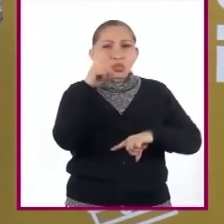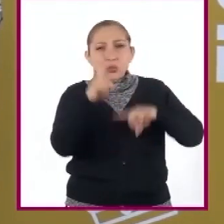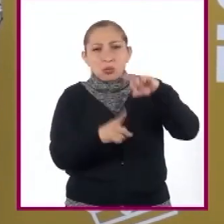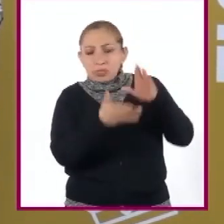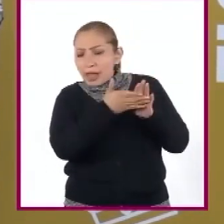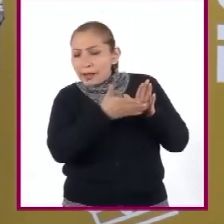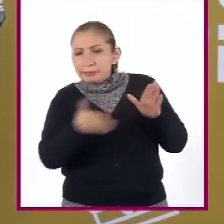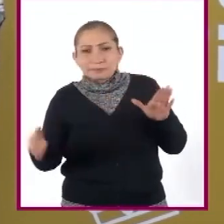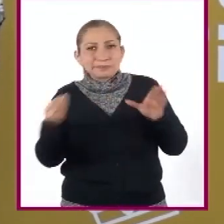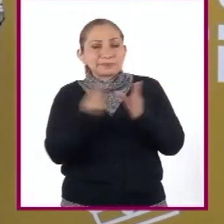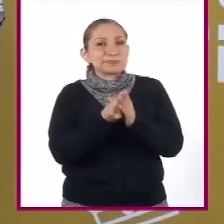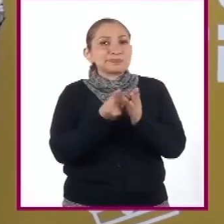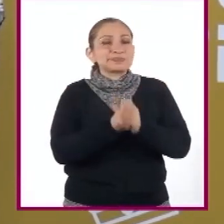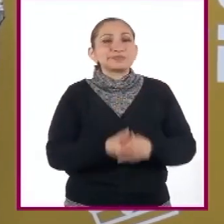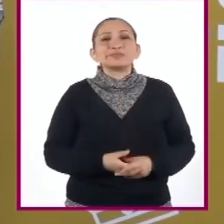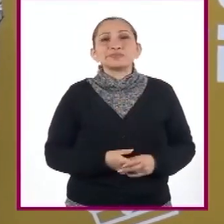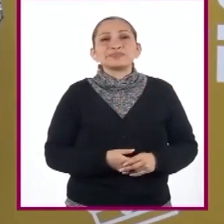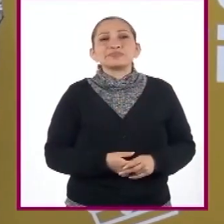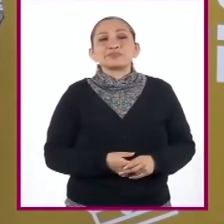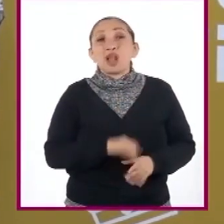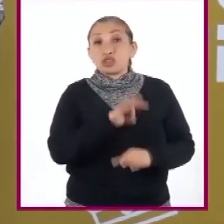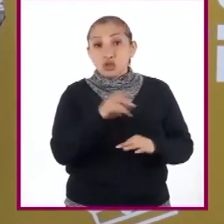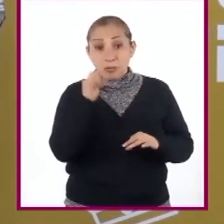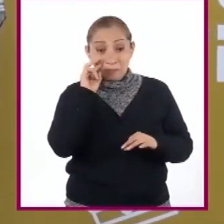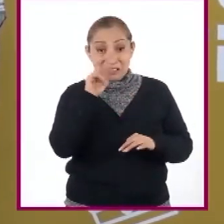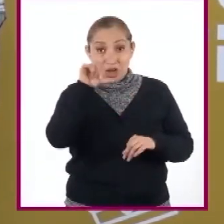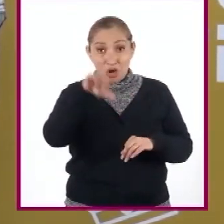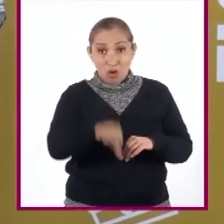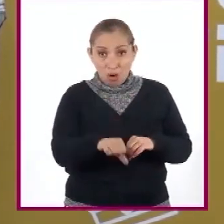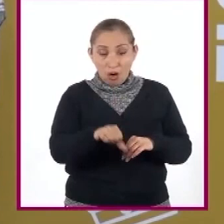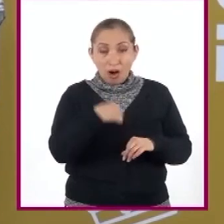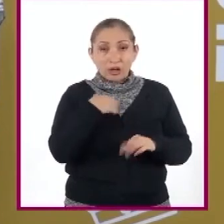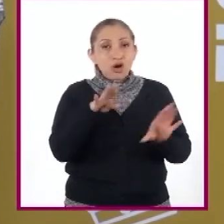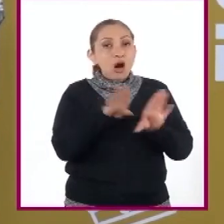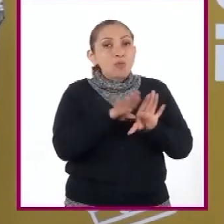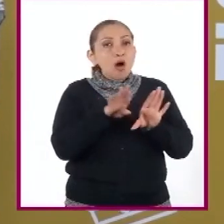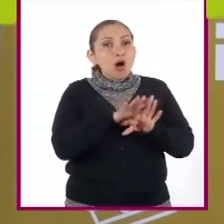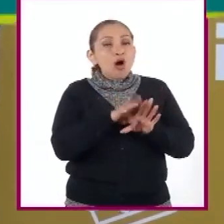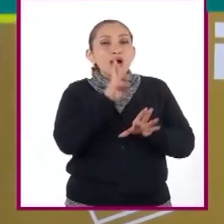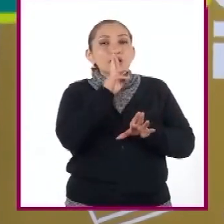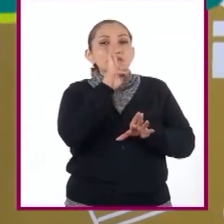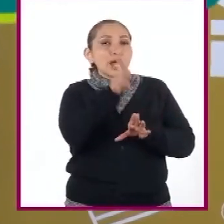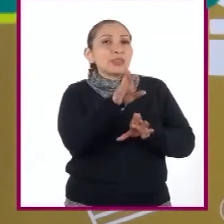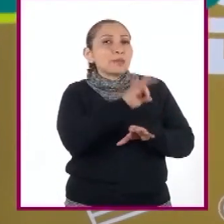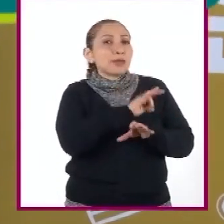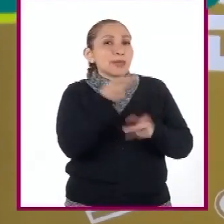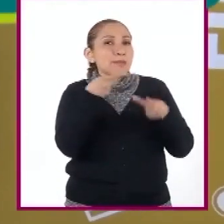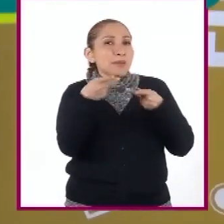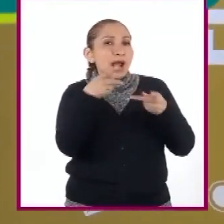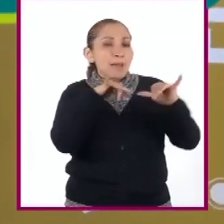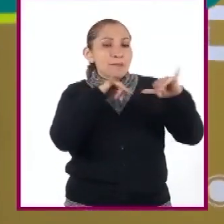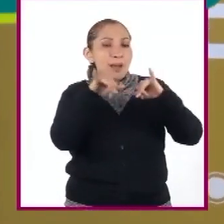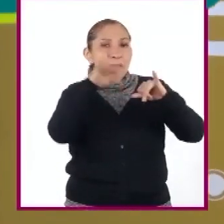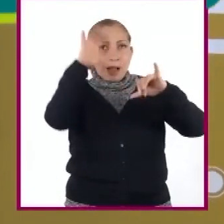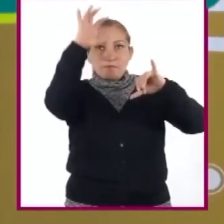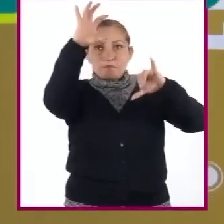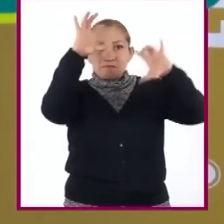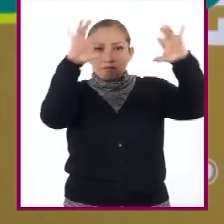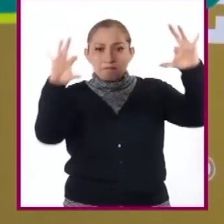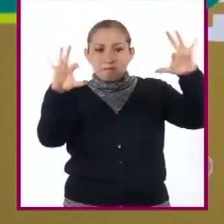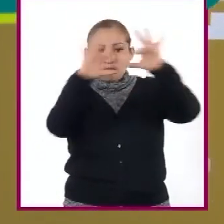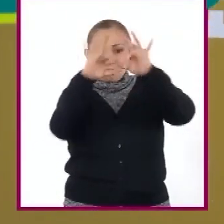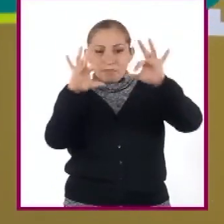surgieron a lo largo de esta sesión. Con todo lo visto en esta sesión, a manera de producto, pueden elaborar un mapa mental o un